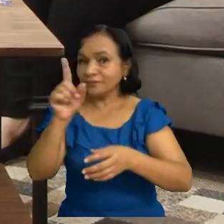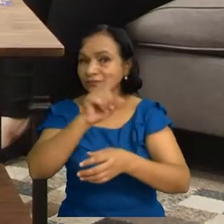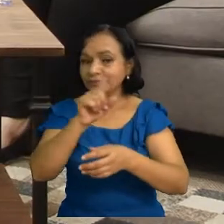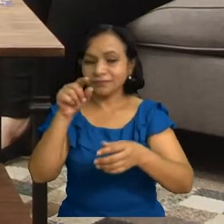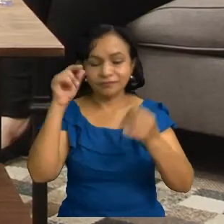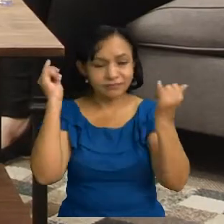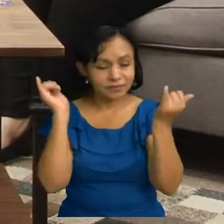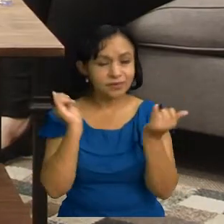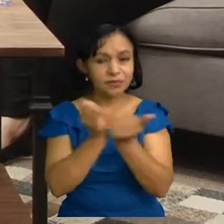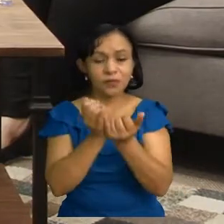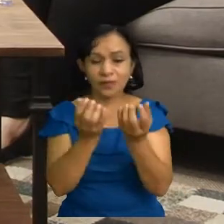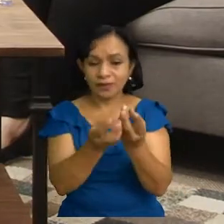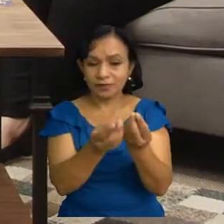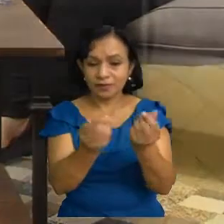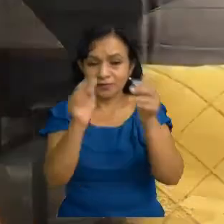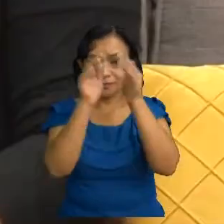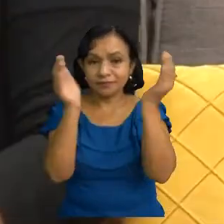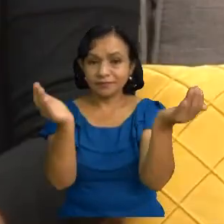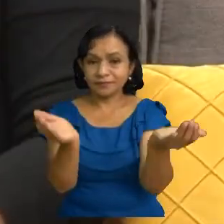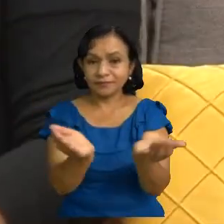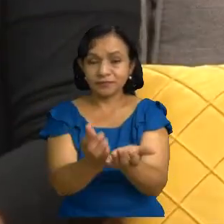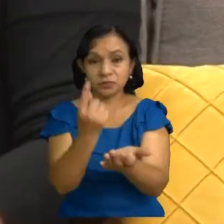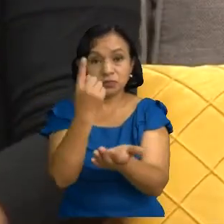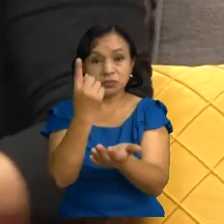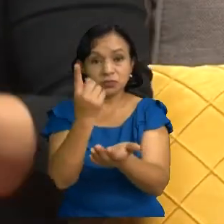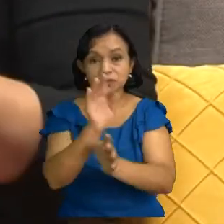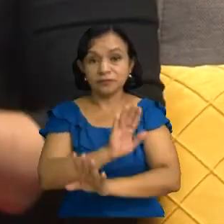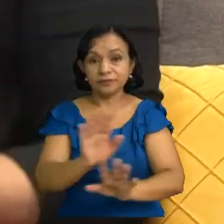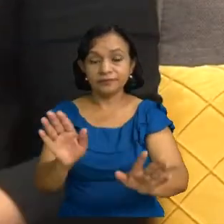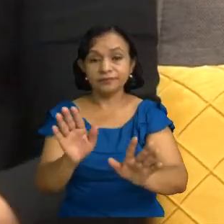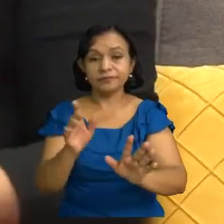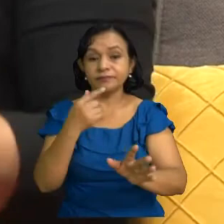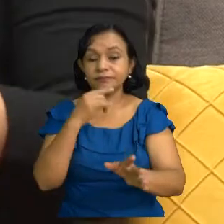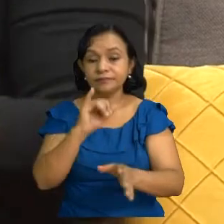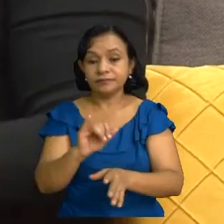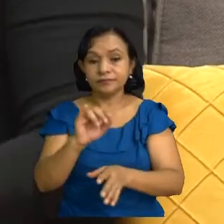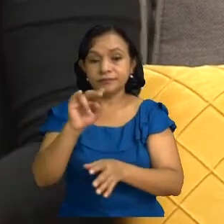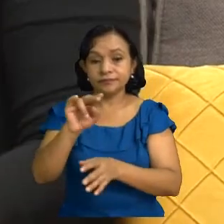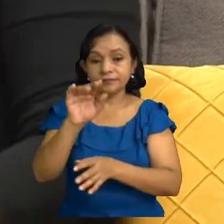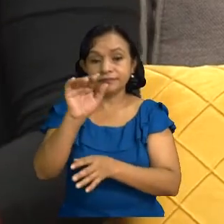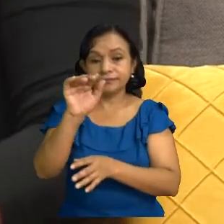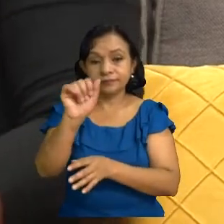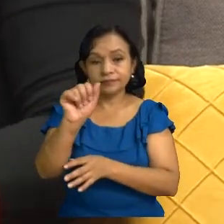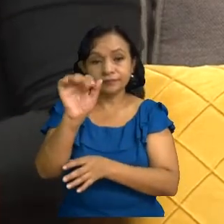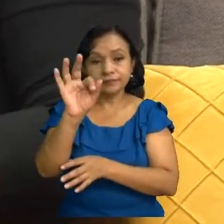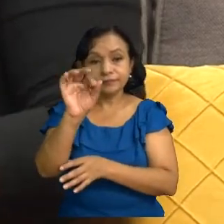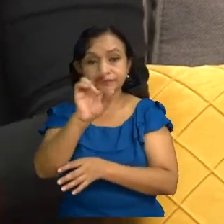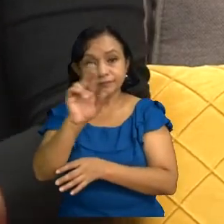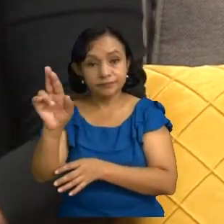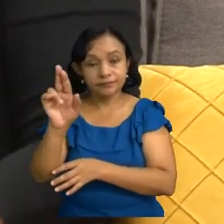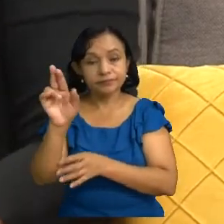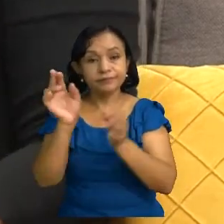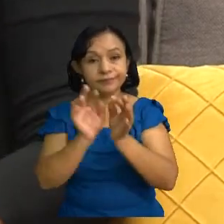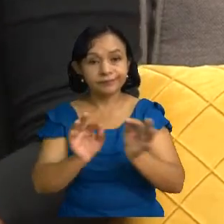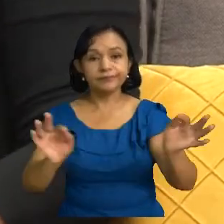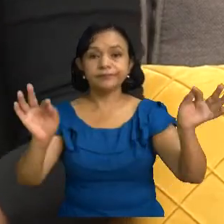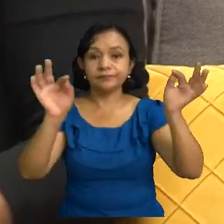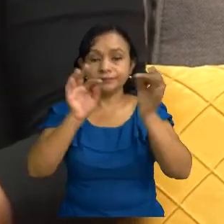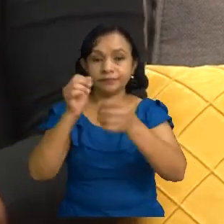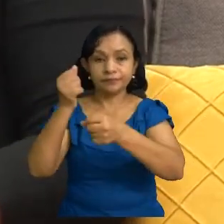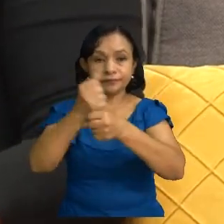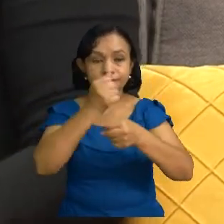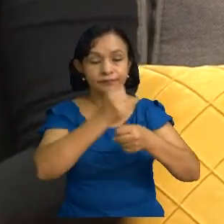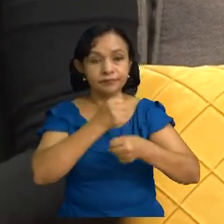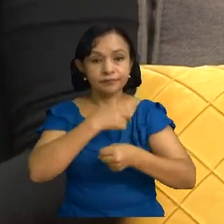y por eso ya bien decir indiana ese gran esfuerzo que el líder el inafor en todo este proceso es súper estratégico porque